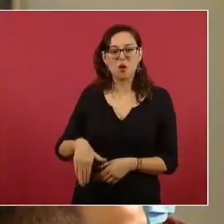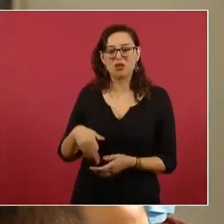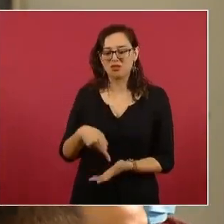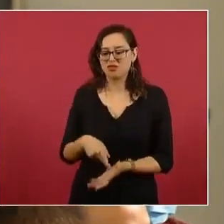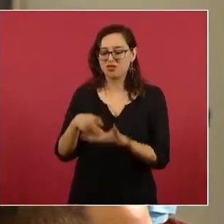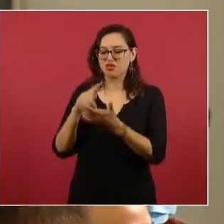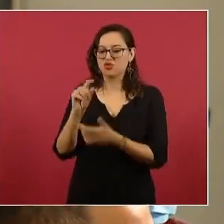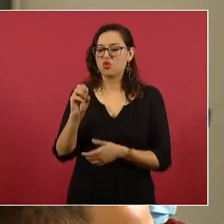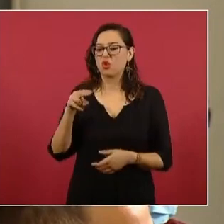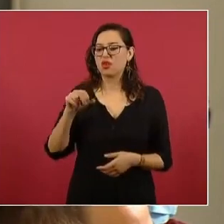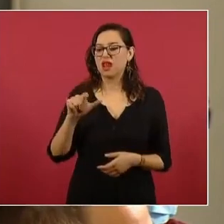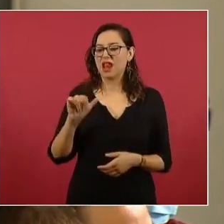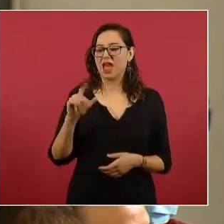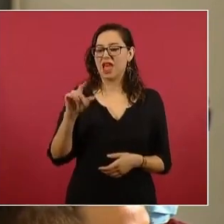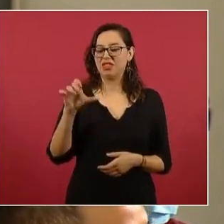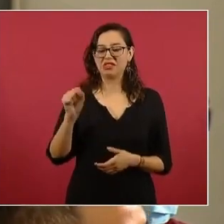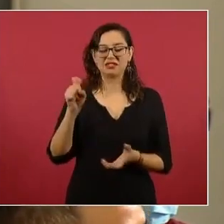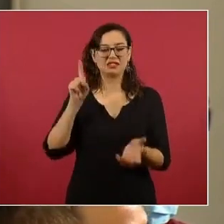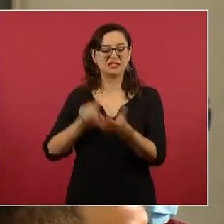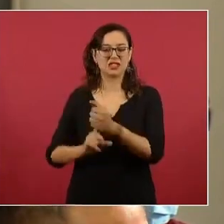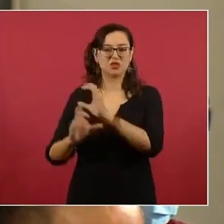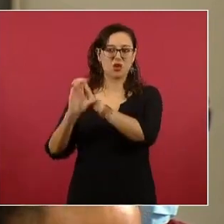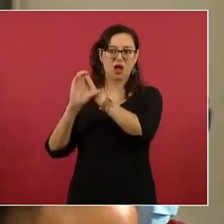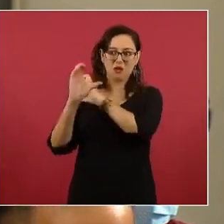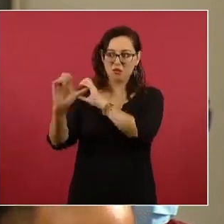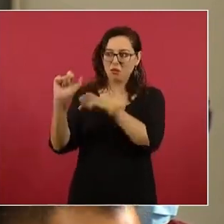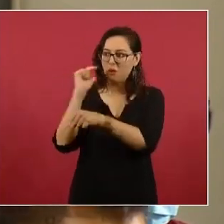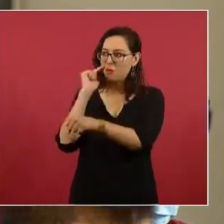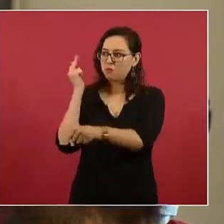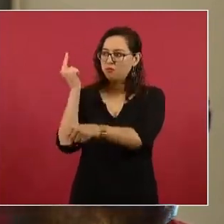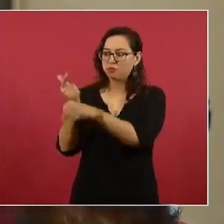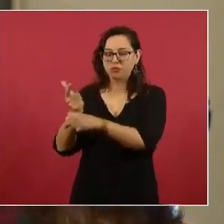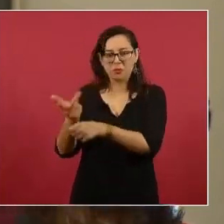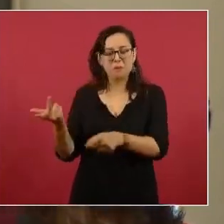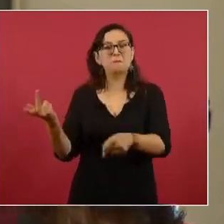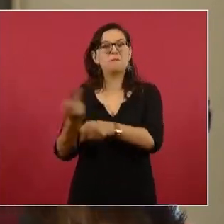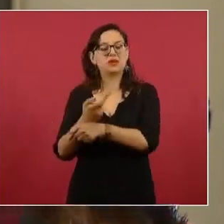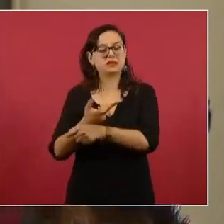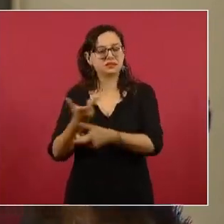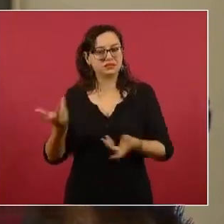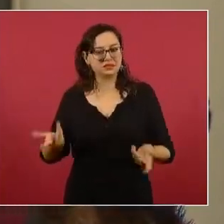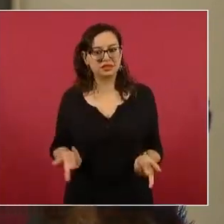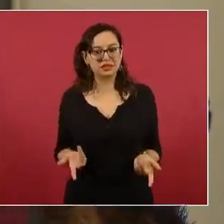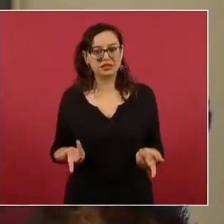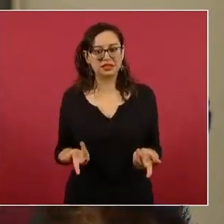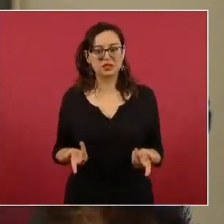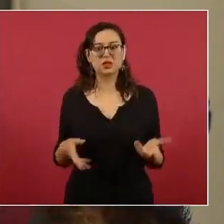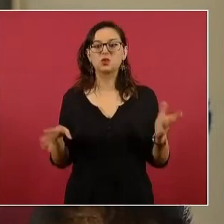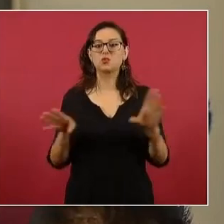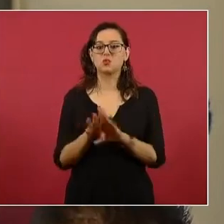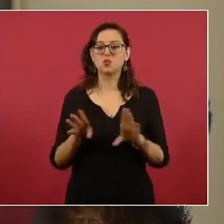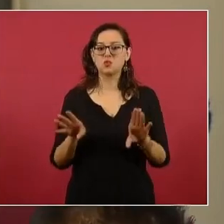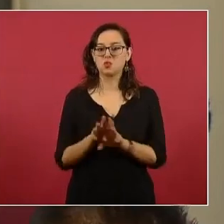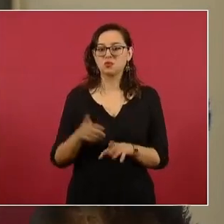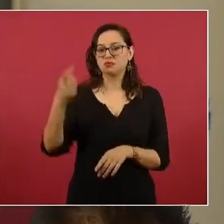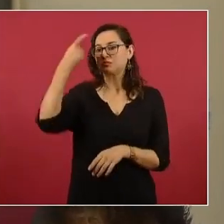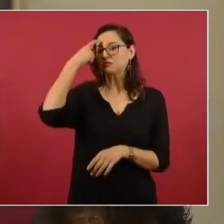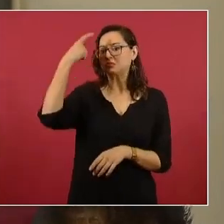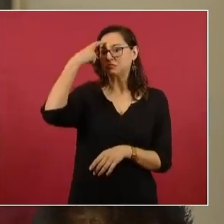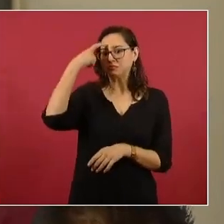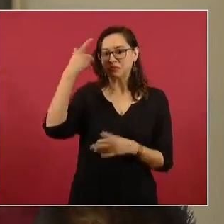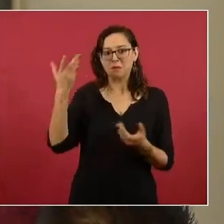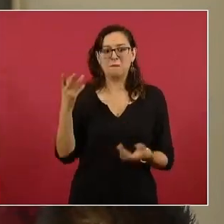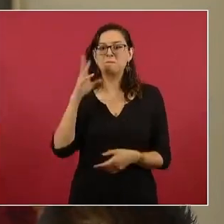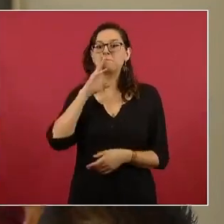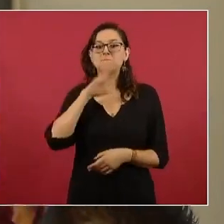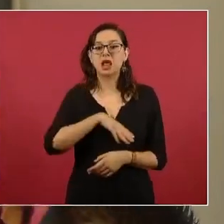Y casi siempre, en todos estos casos, prevalece la impunidad. ¿Cómo no llegar a tales extremos de violencia si el pensamiento estrecho de